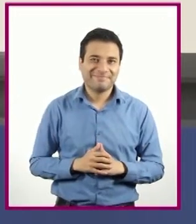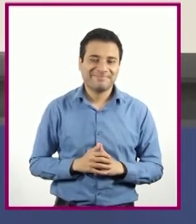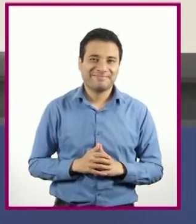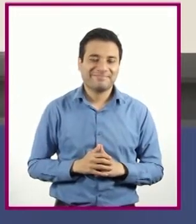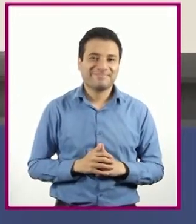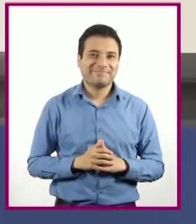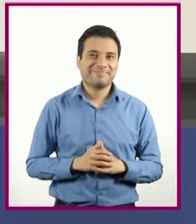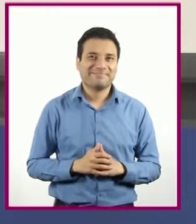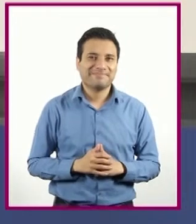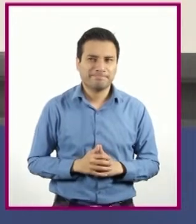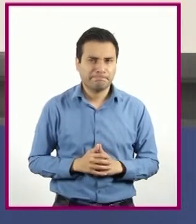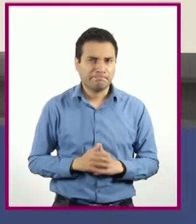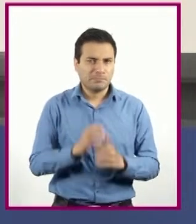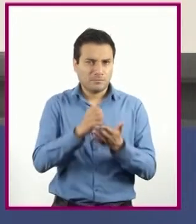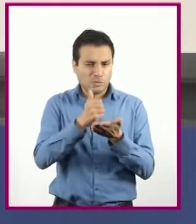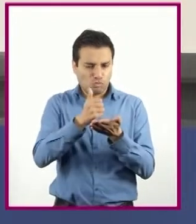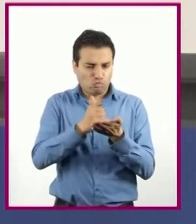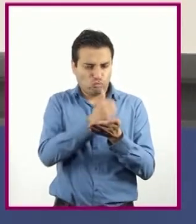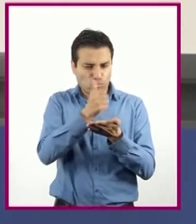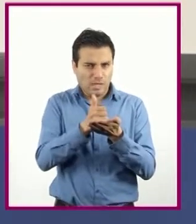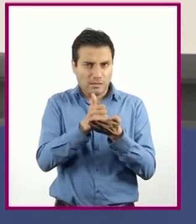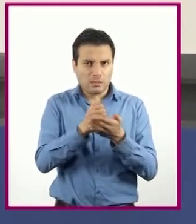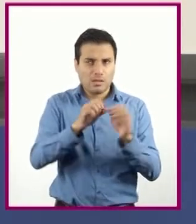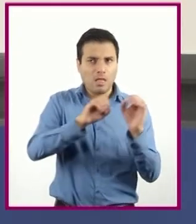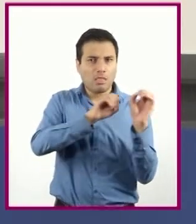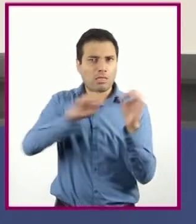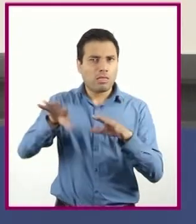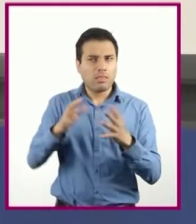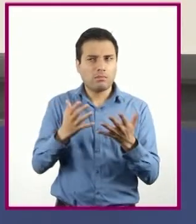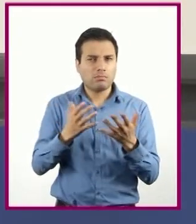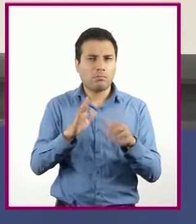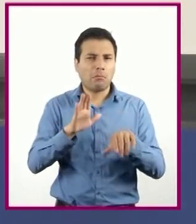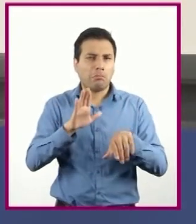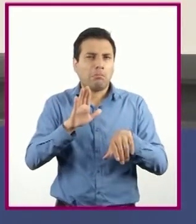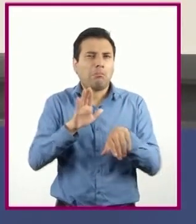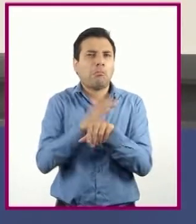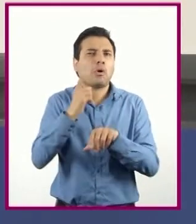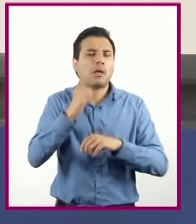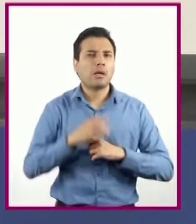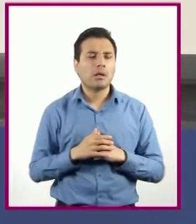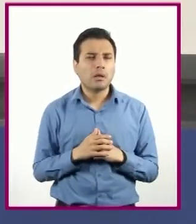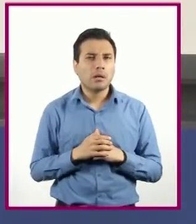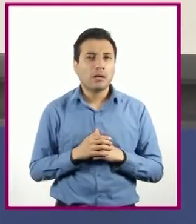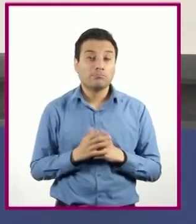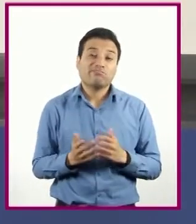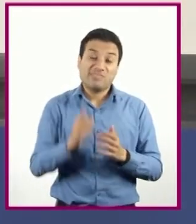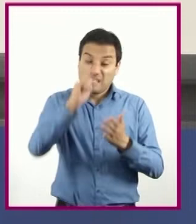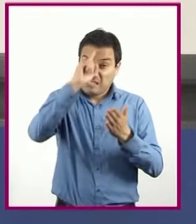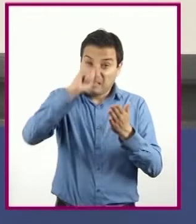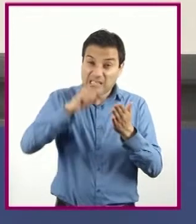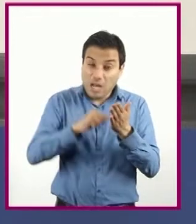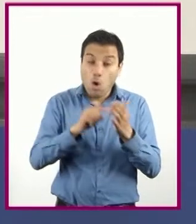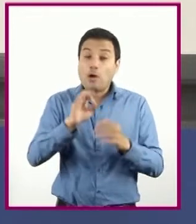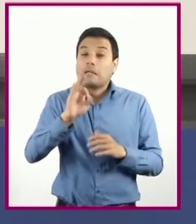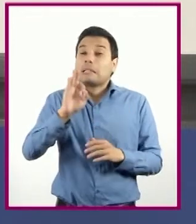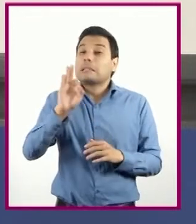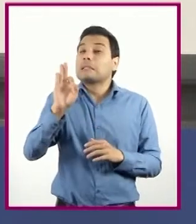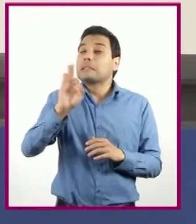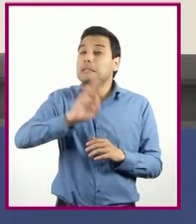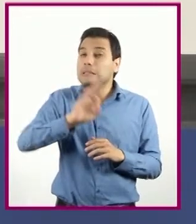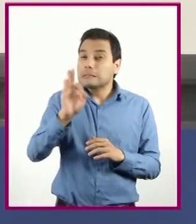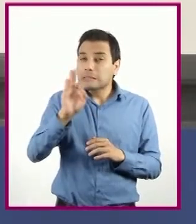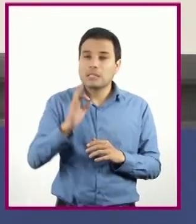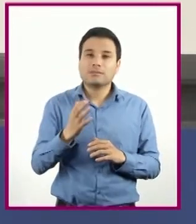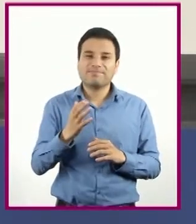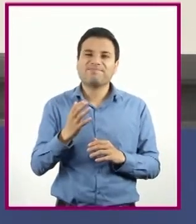El abandono de las ciudades mayas como Palenque durante el Clásico tardío Se cree que se pudo deber al